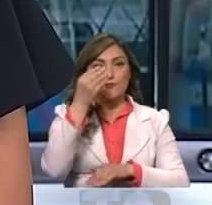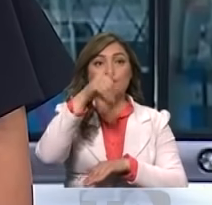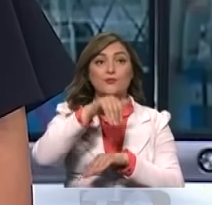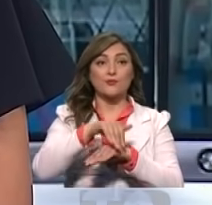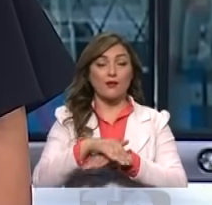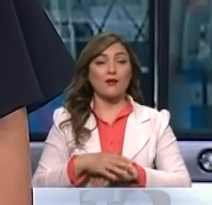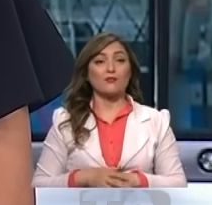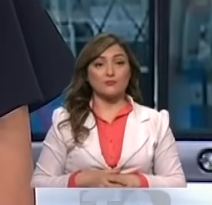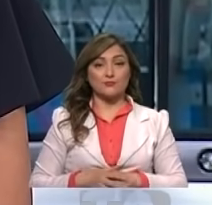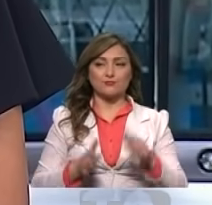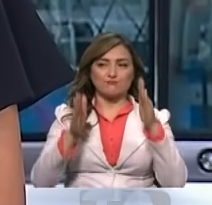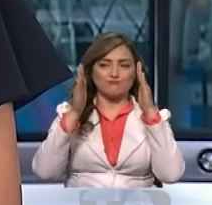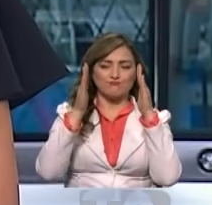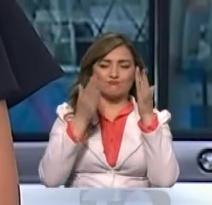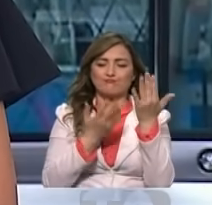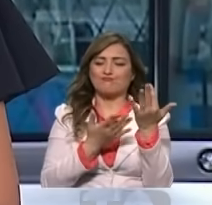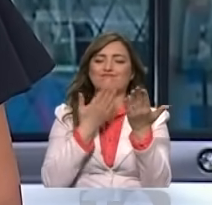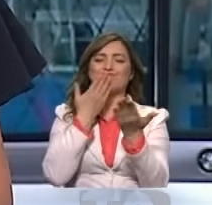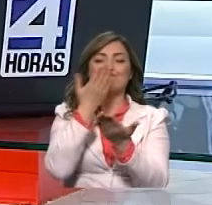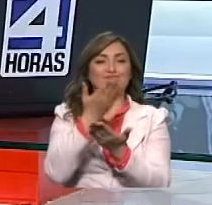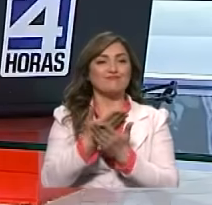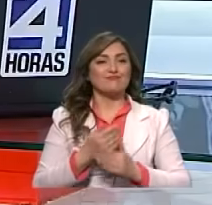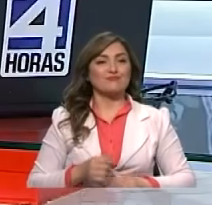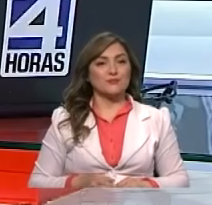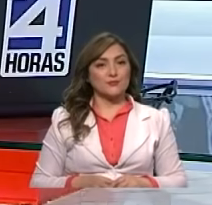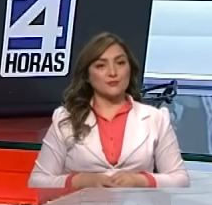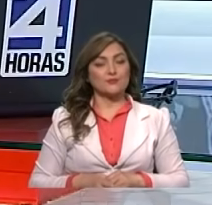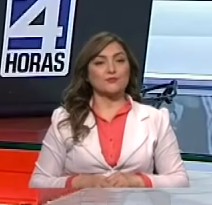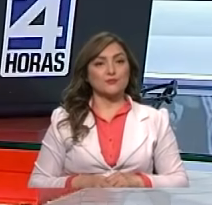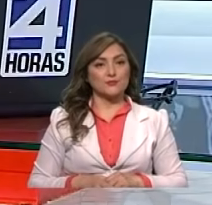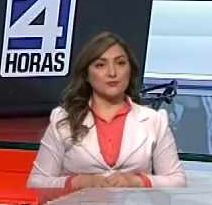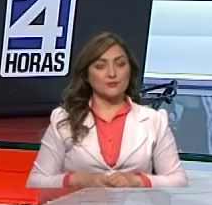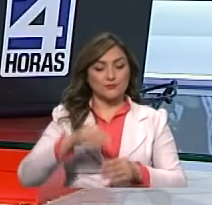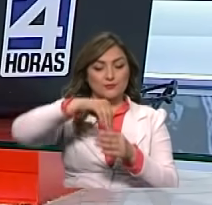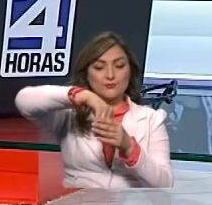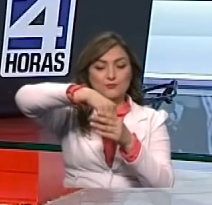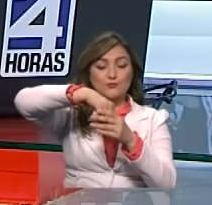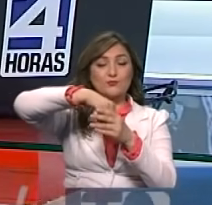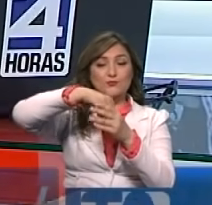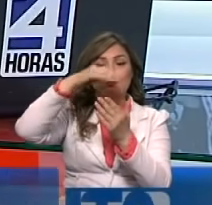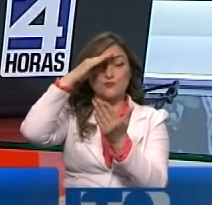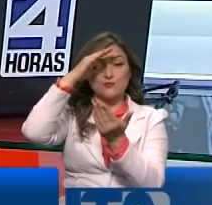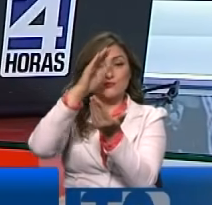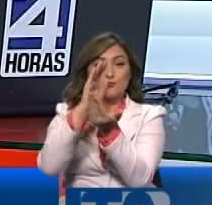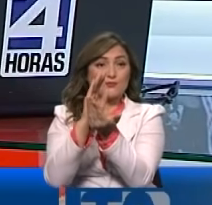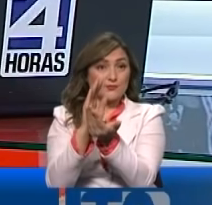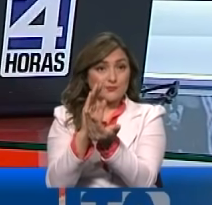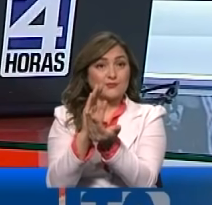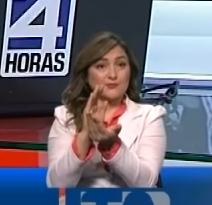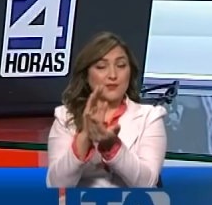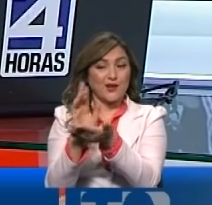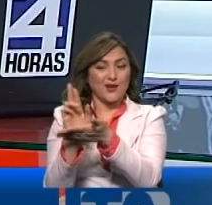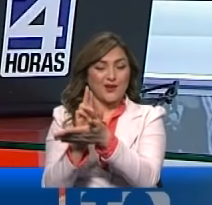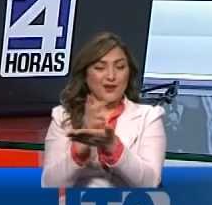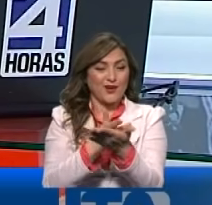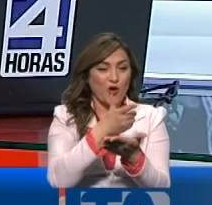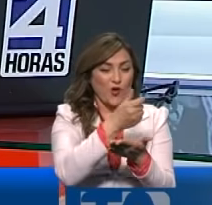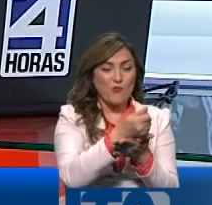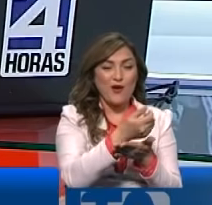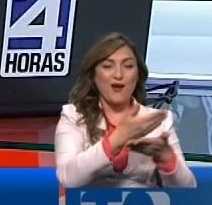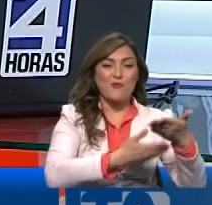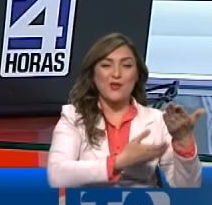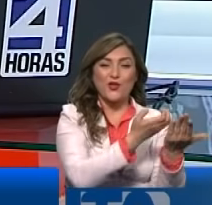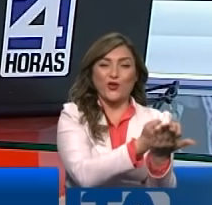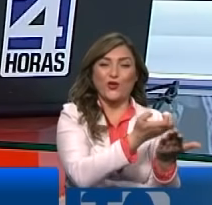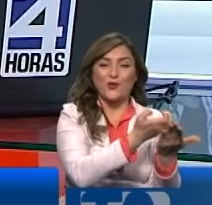tardes, Andrea, estaremos pendientes. Muchísimas gracias. Parte de los fondos del ISPOL habrían sido utilizados no para comprar bonos, sino